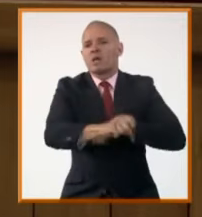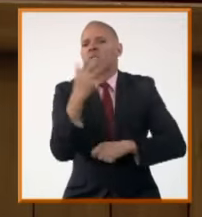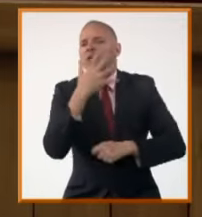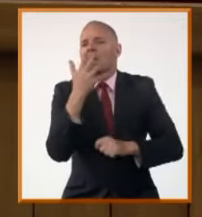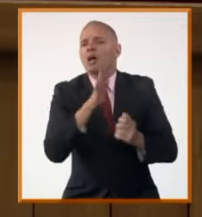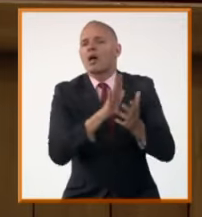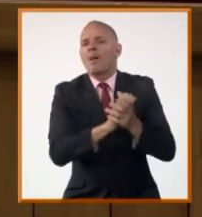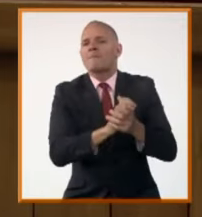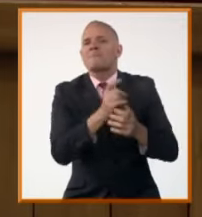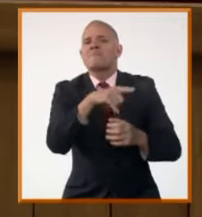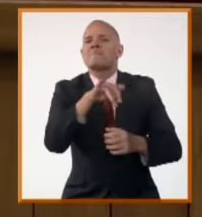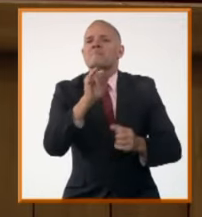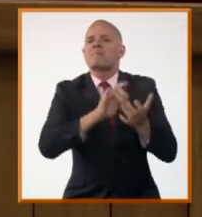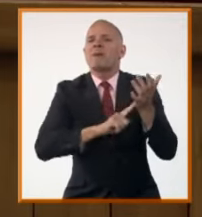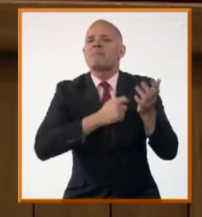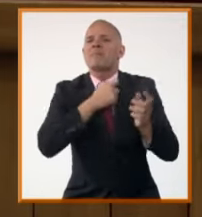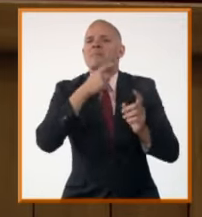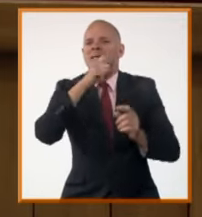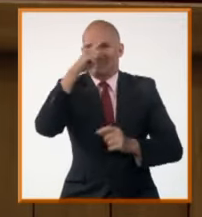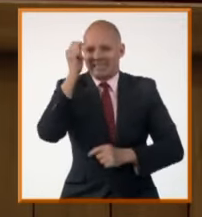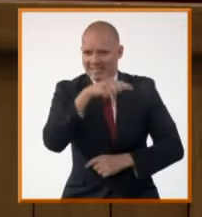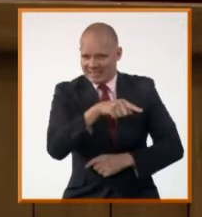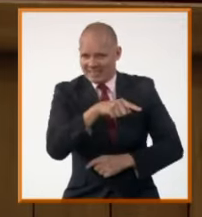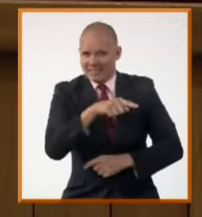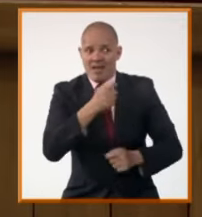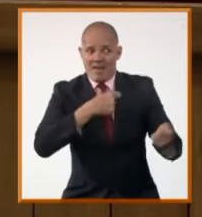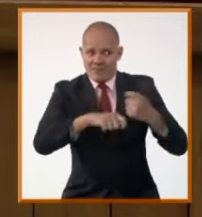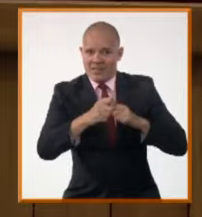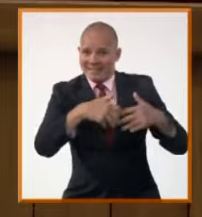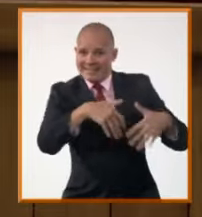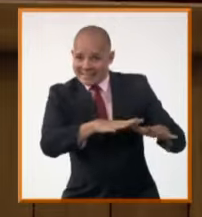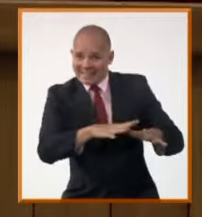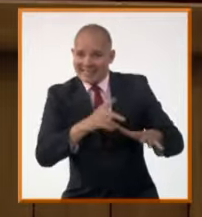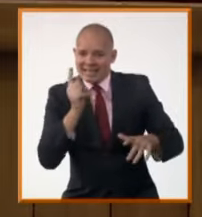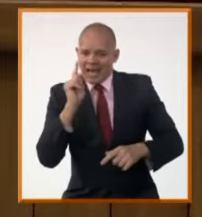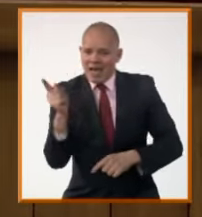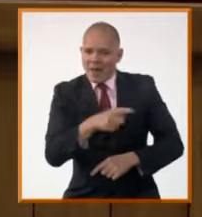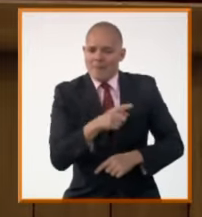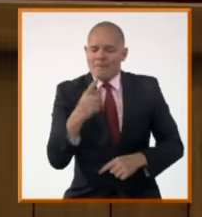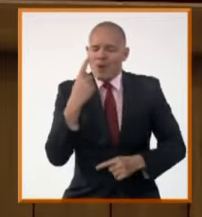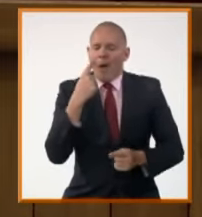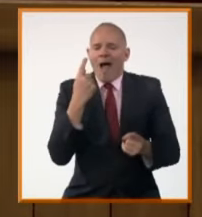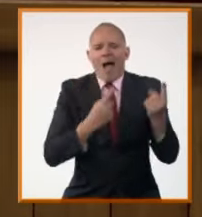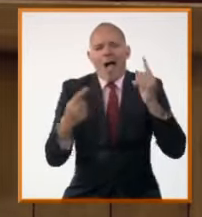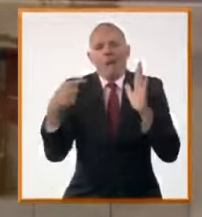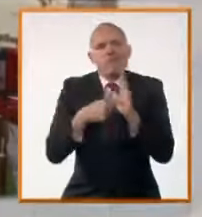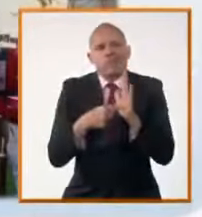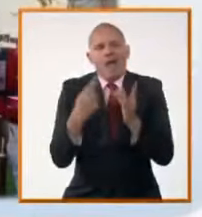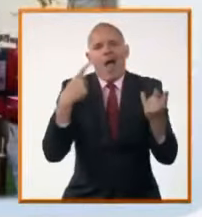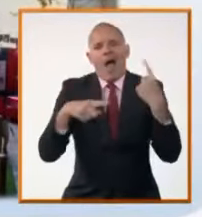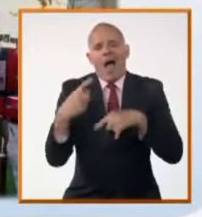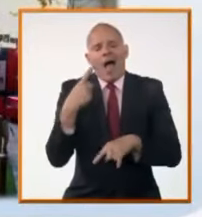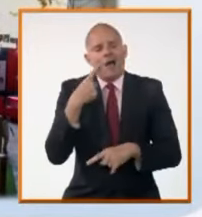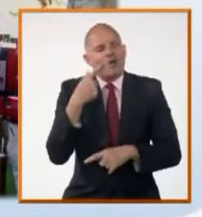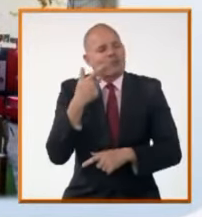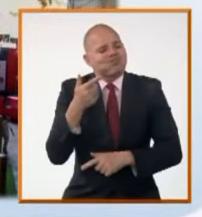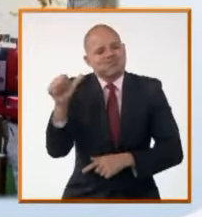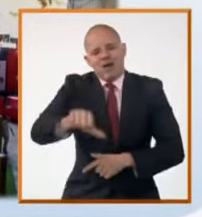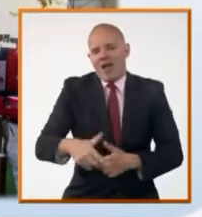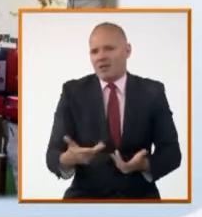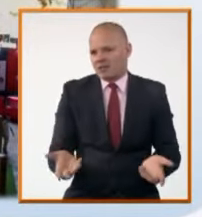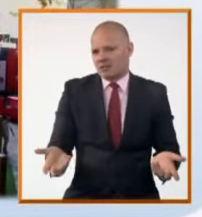conducir bien en el 2024. Es insuficiente la participación de la inversión